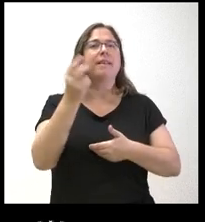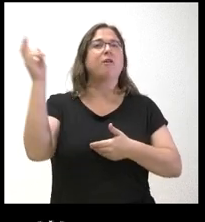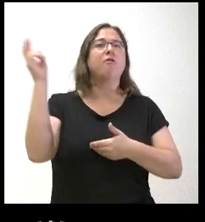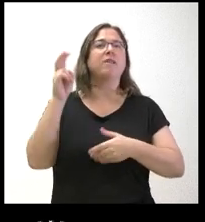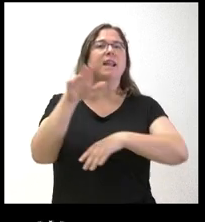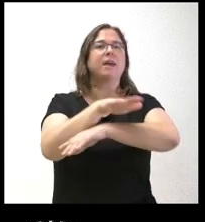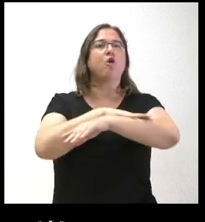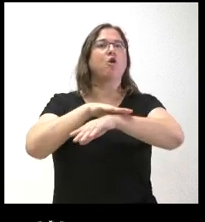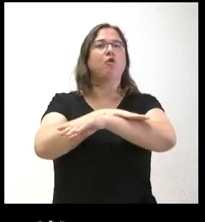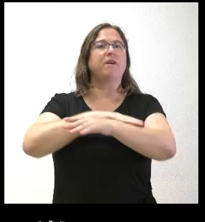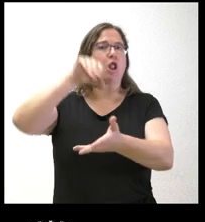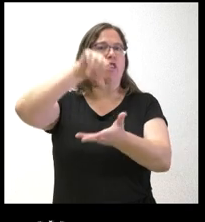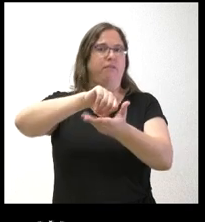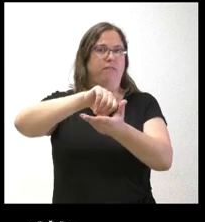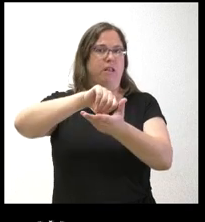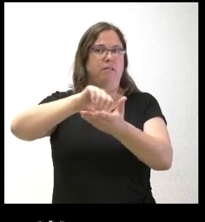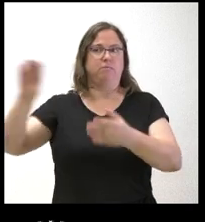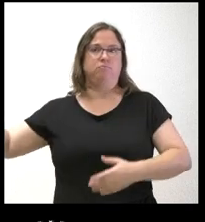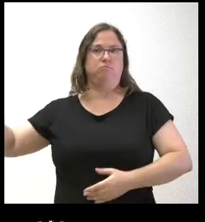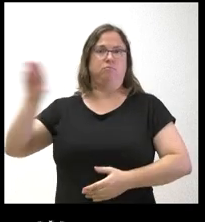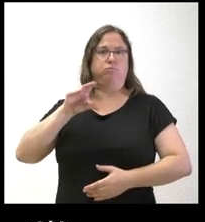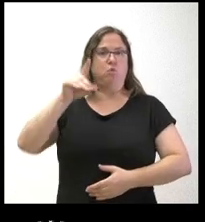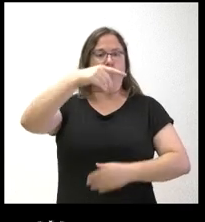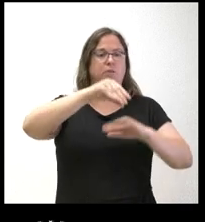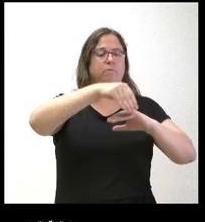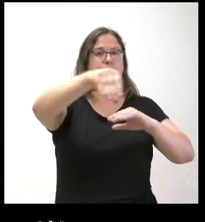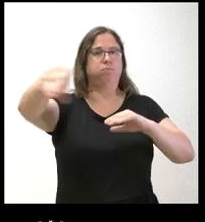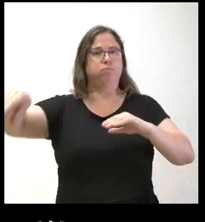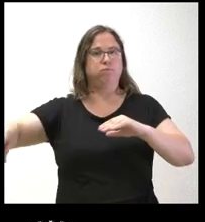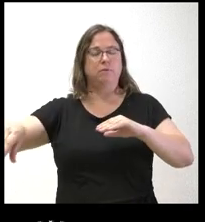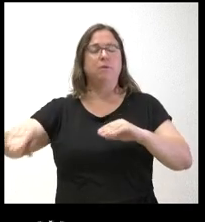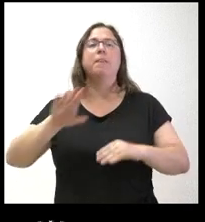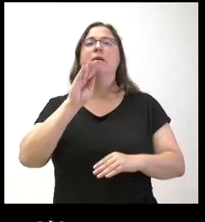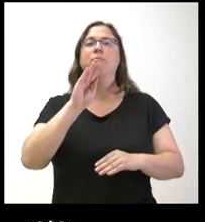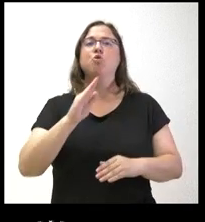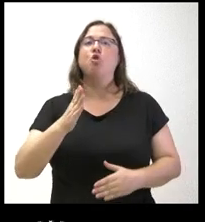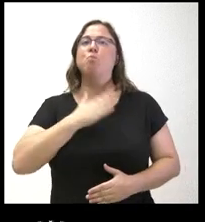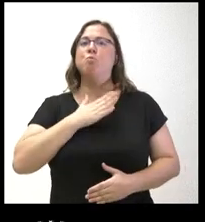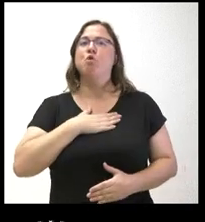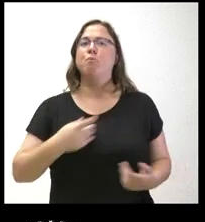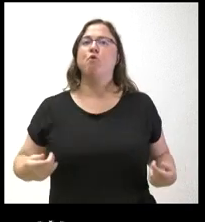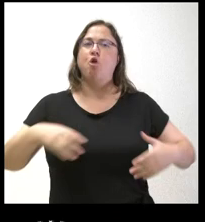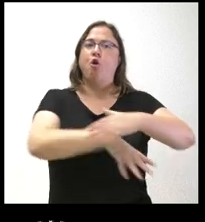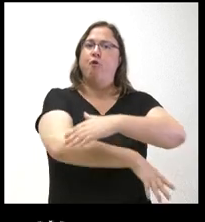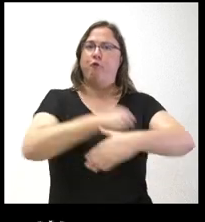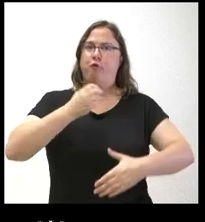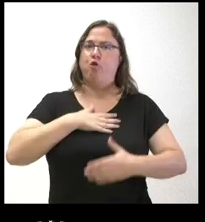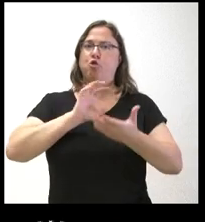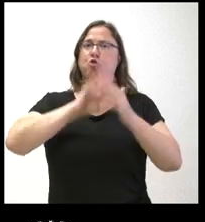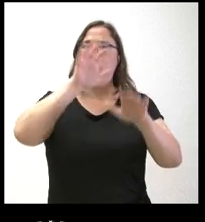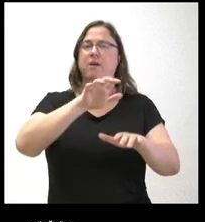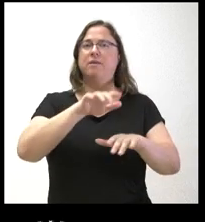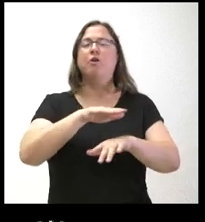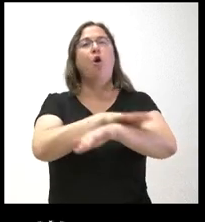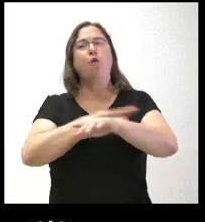Y ustedes simplemente lo canalizan hay alguna aportación de fondos propios de la junta de Castilla y león que no sea dinero que viene